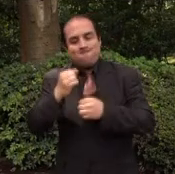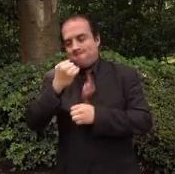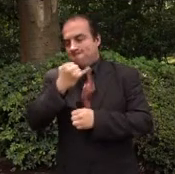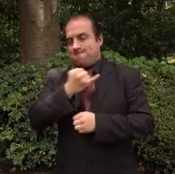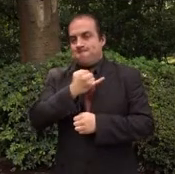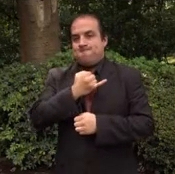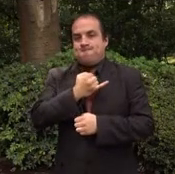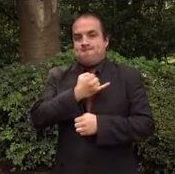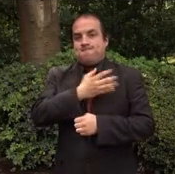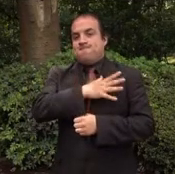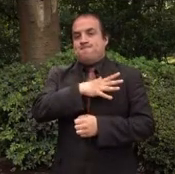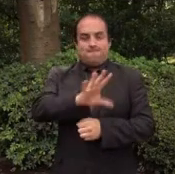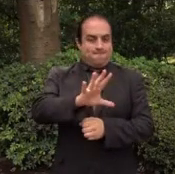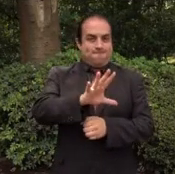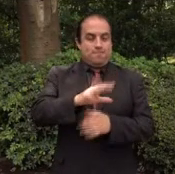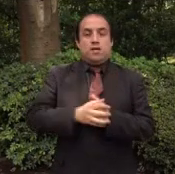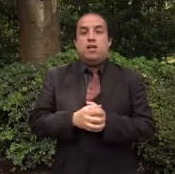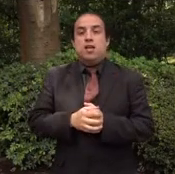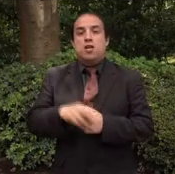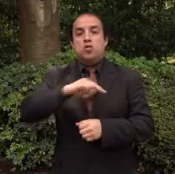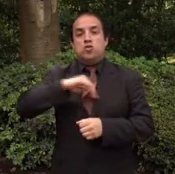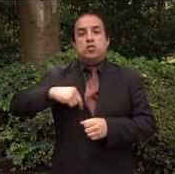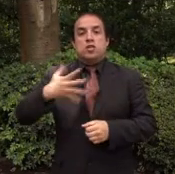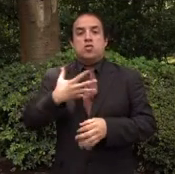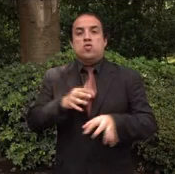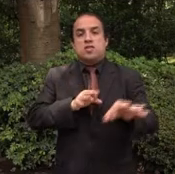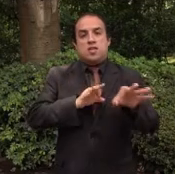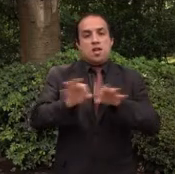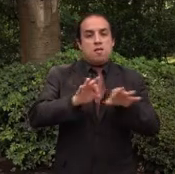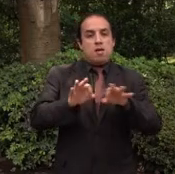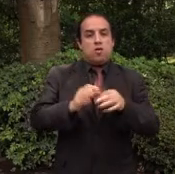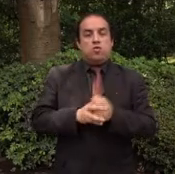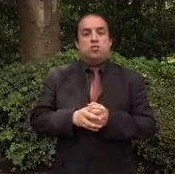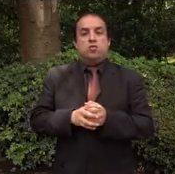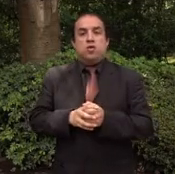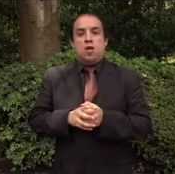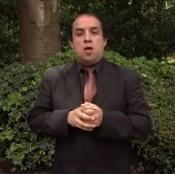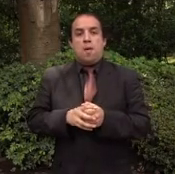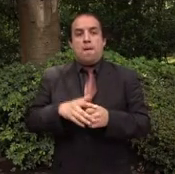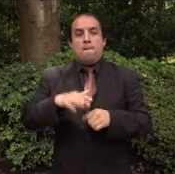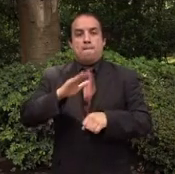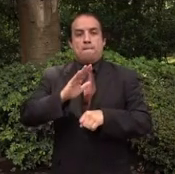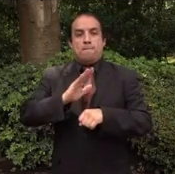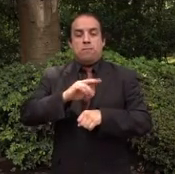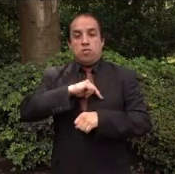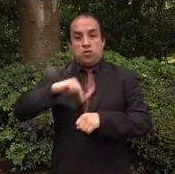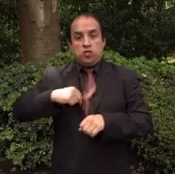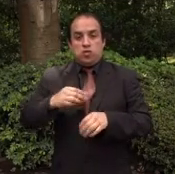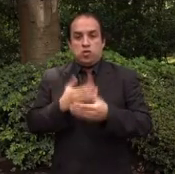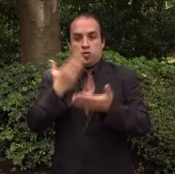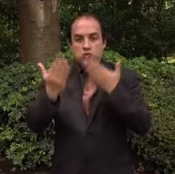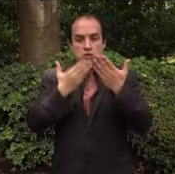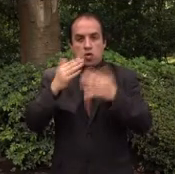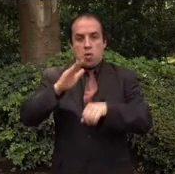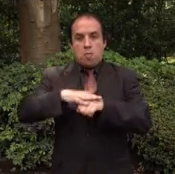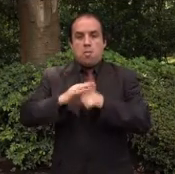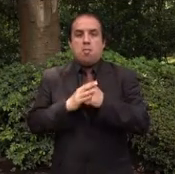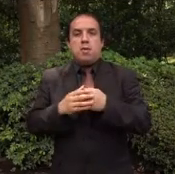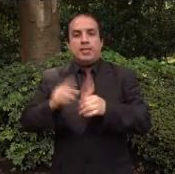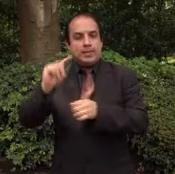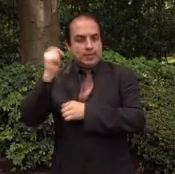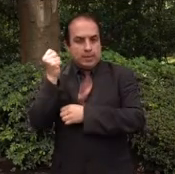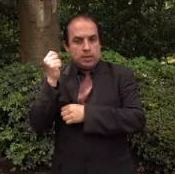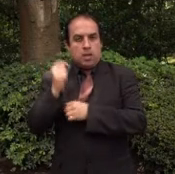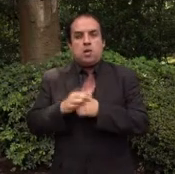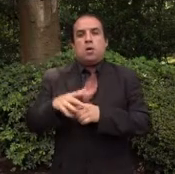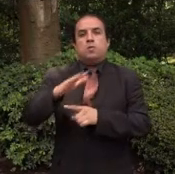una, por nuestra formación, una visión más ambiental, más técnica, y Alejandra y todo su equipo